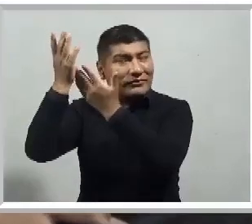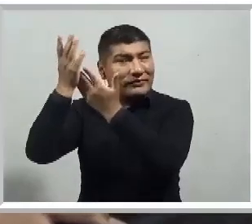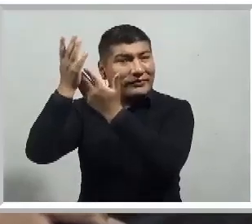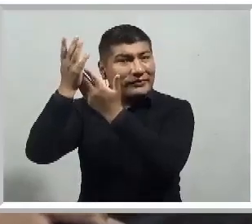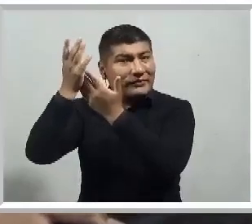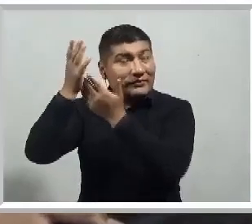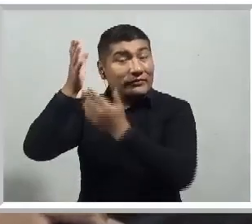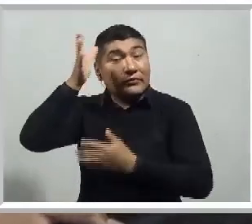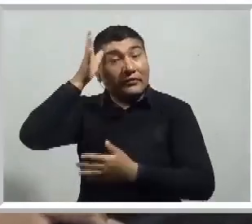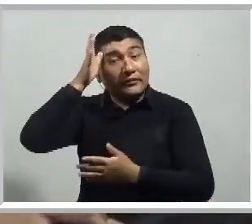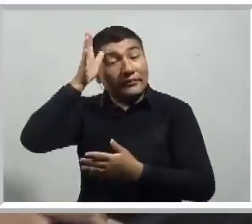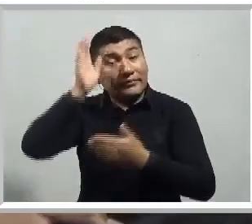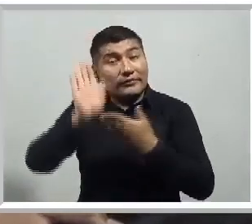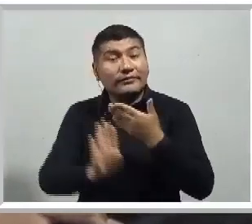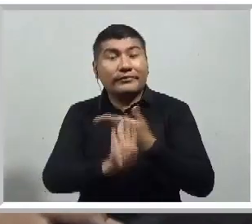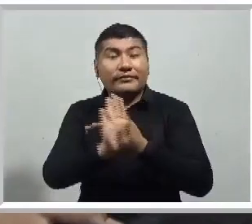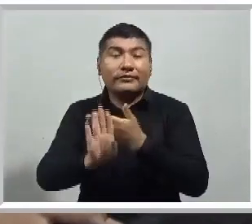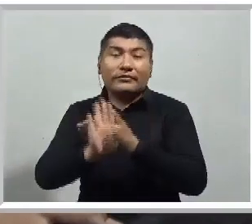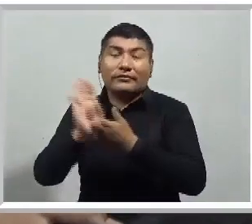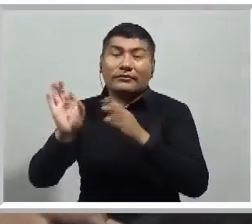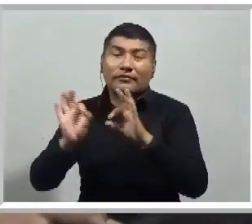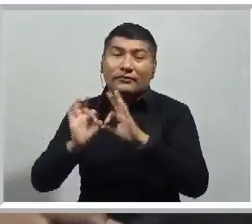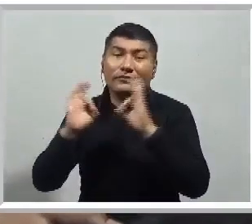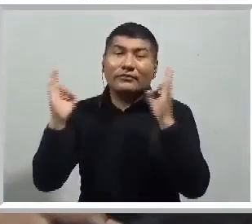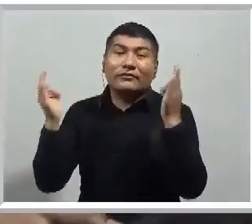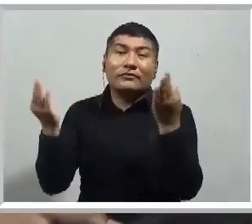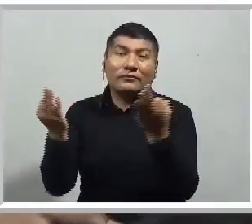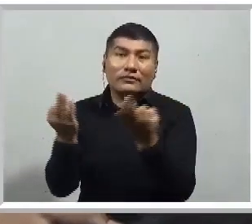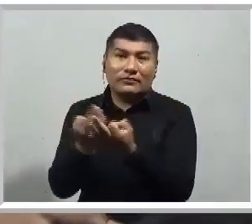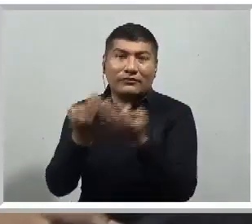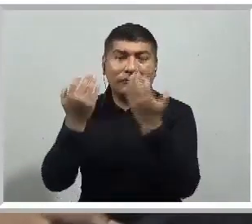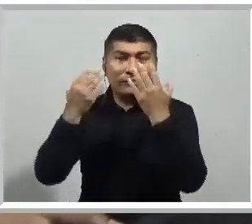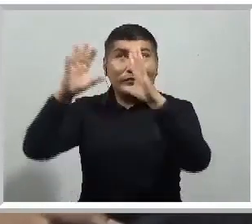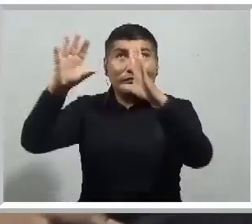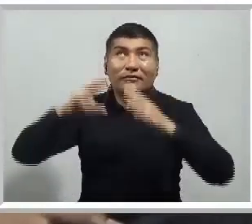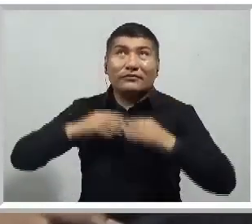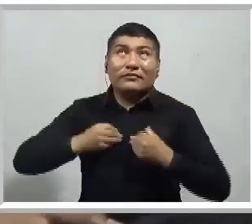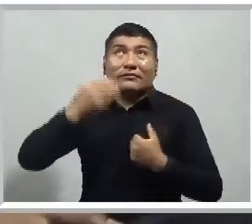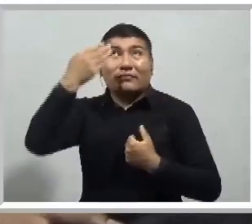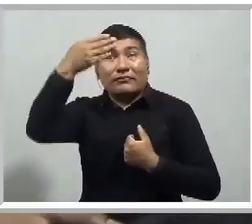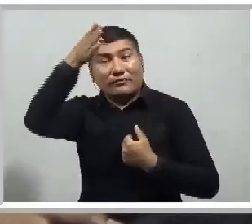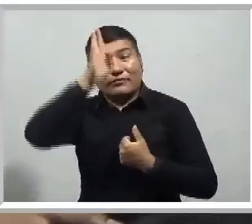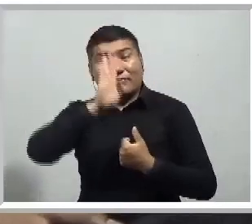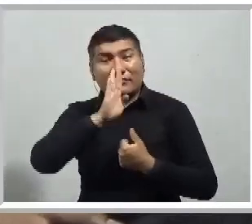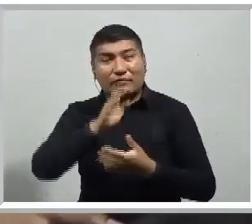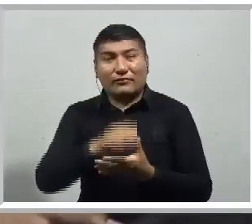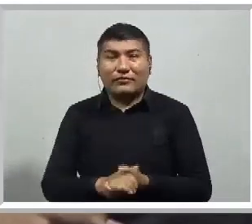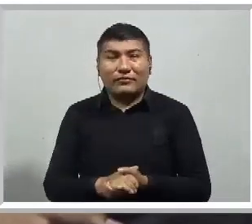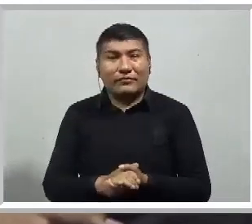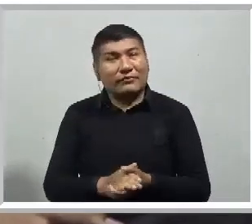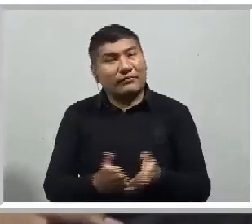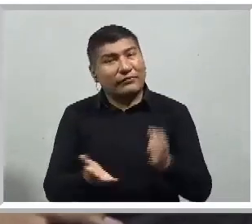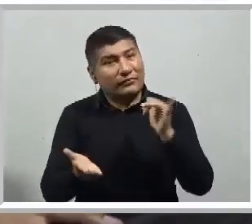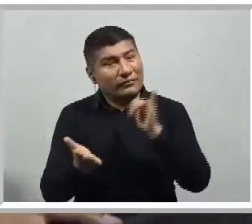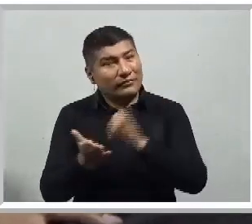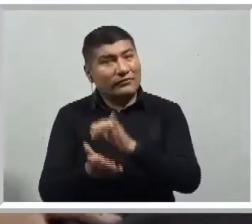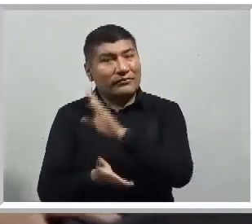y padre protector de la familia que recibió de Dios esa